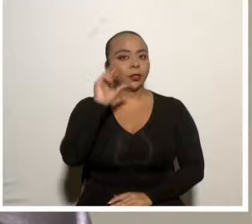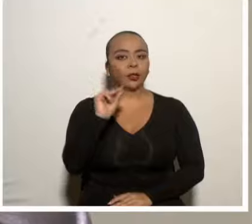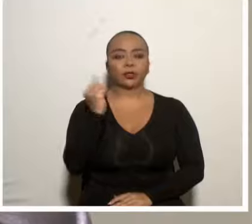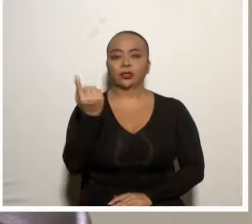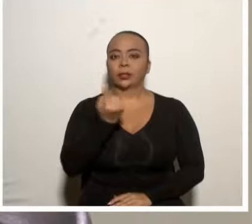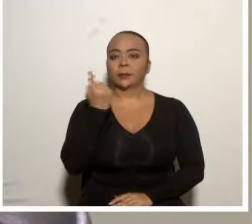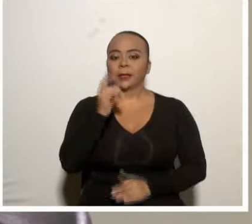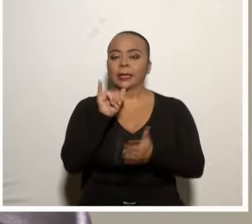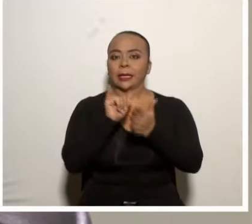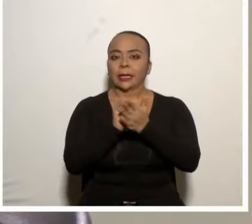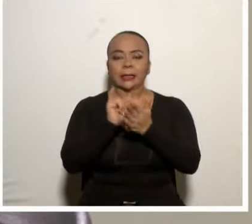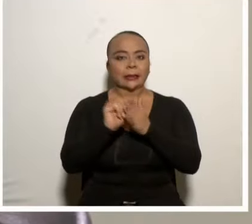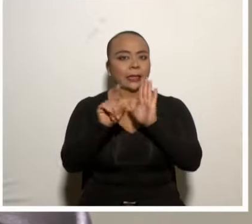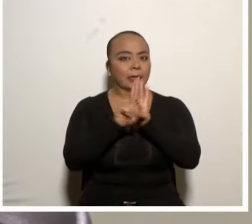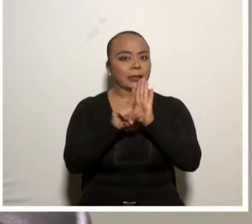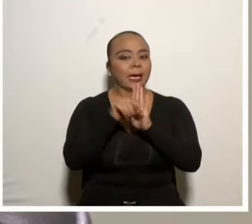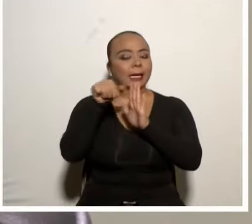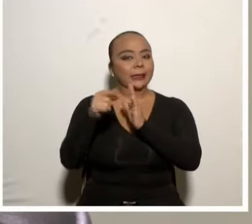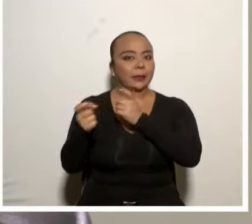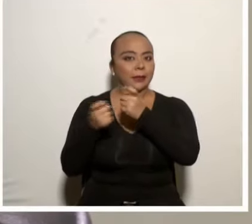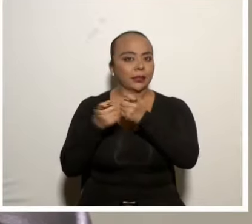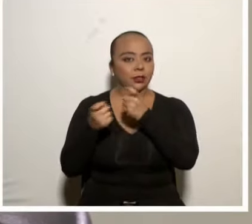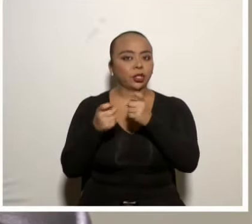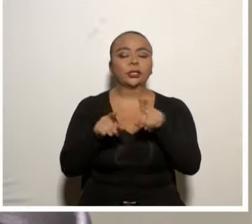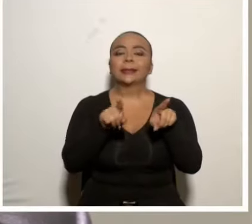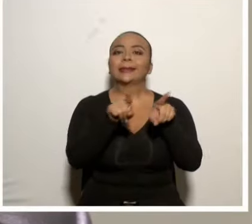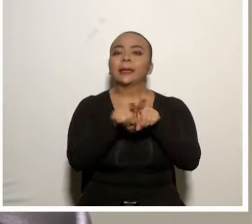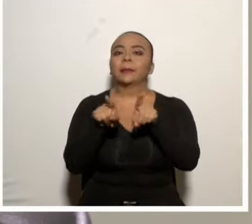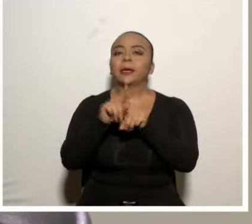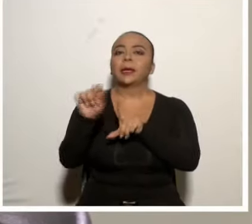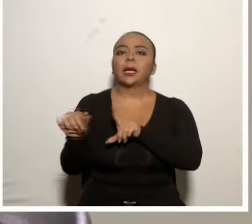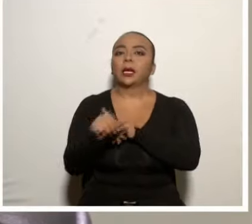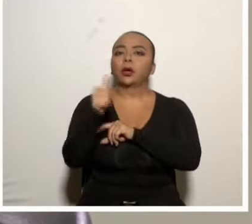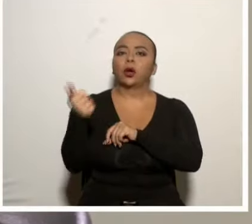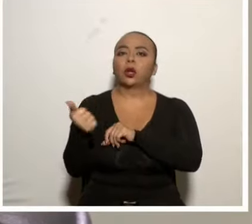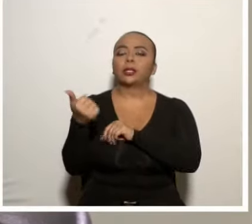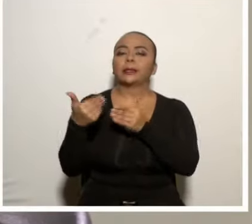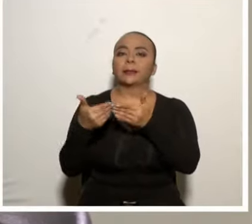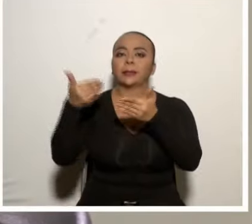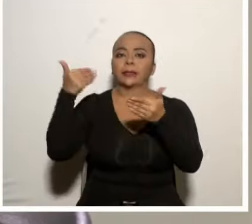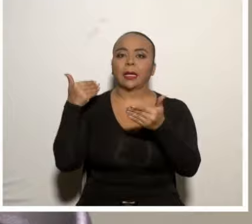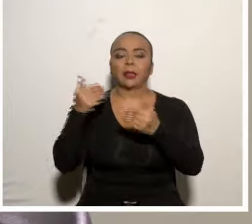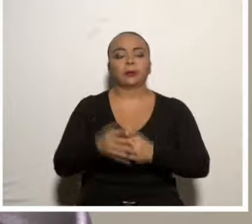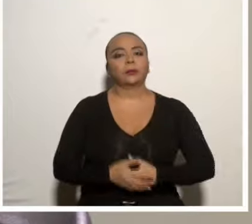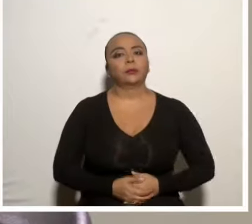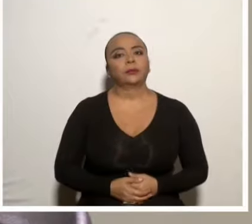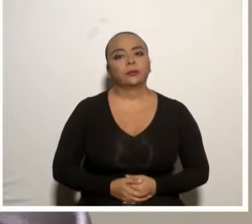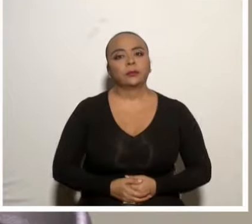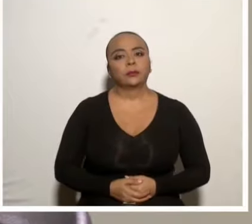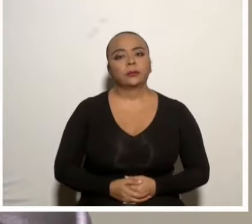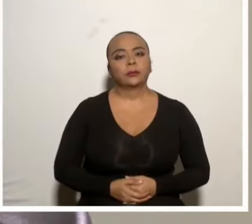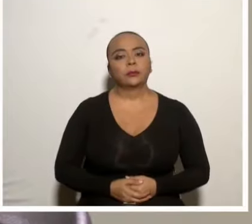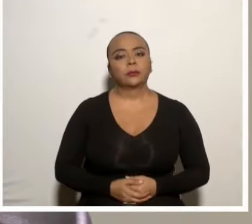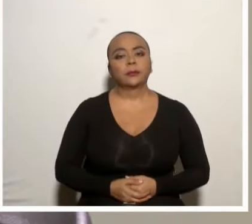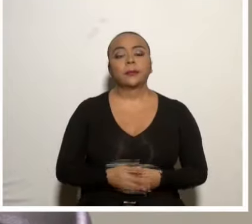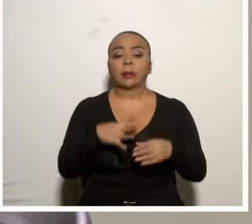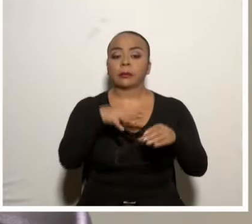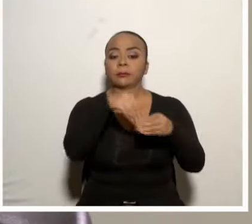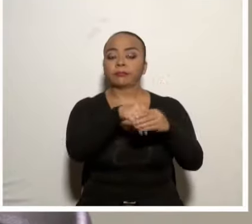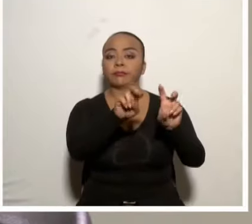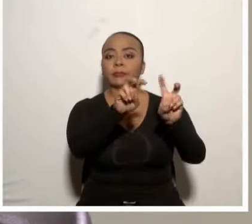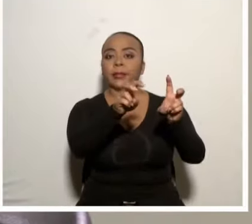solamente en esta legislación, en esta administración, sino también en otras, en el pasado, donde se involucra el